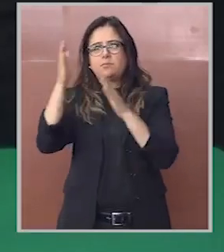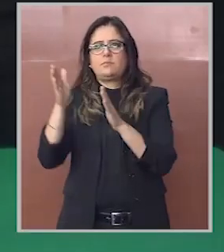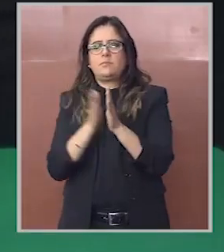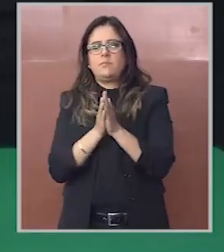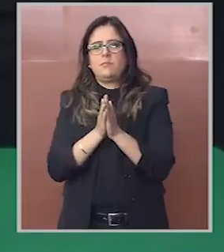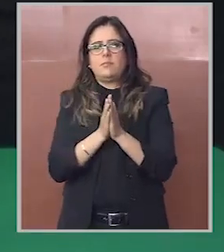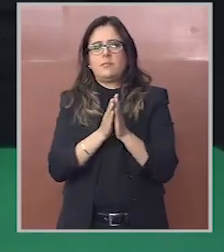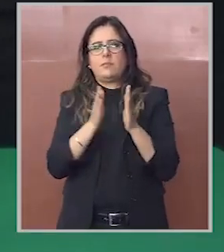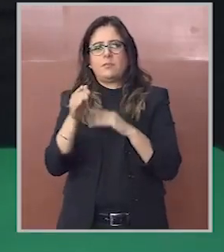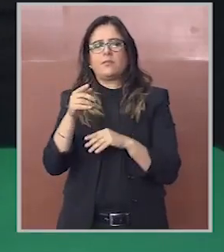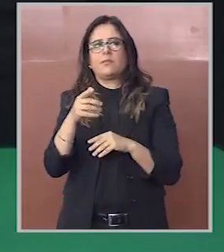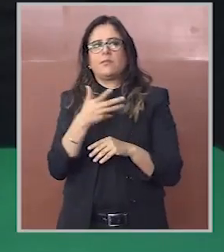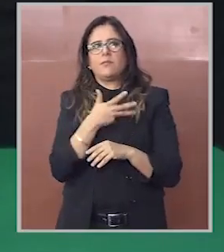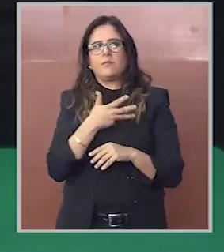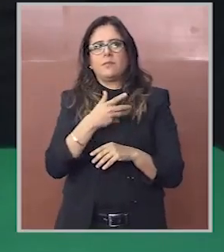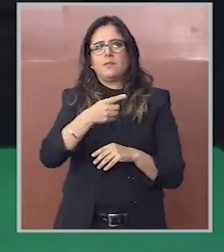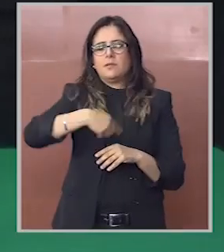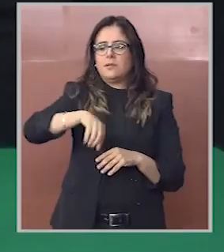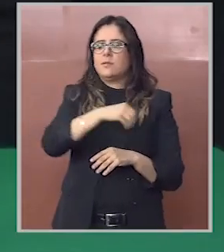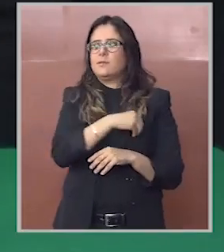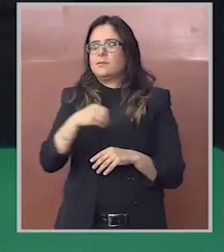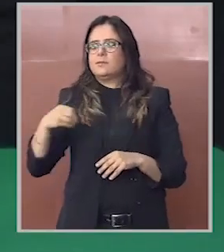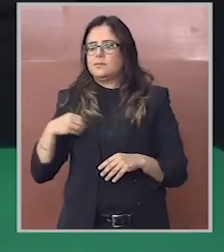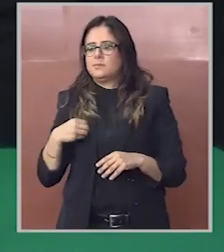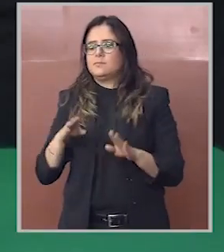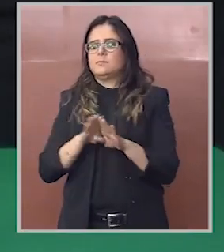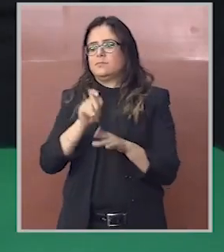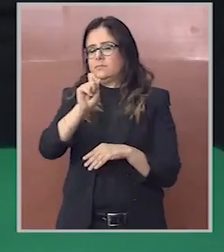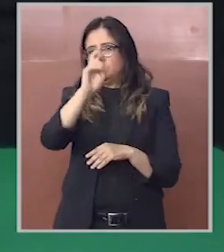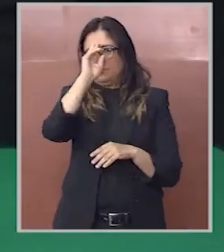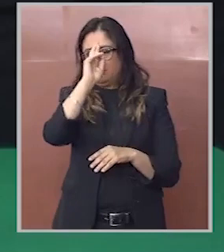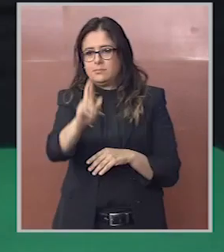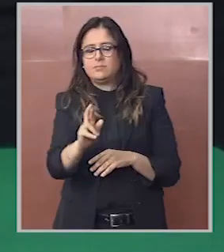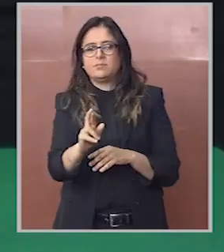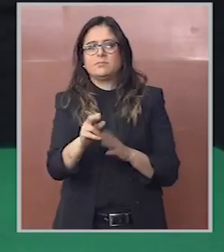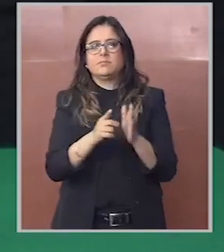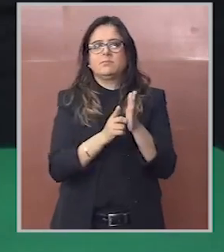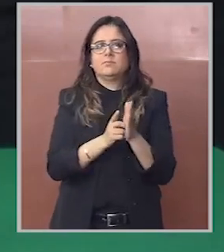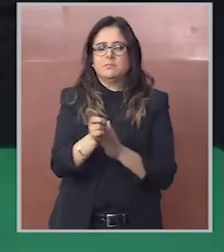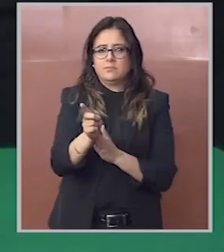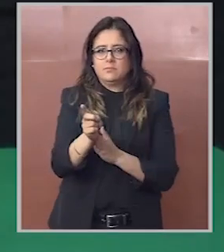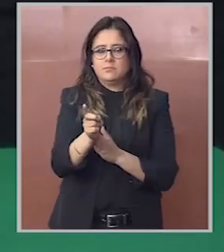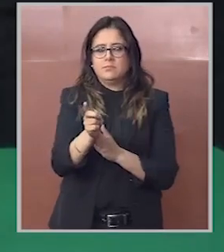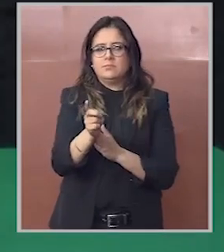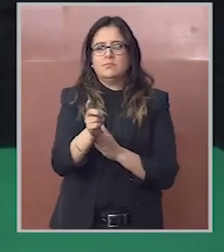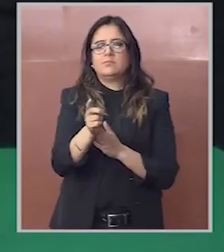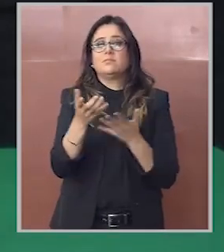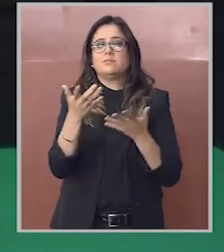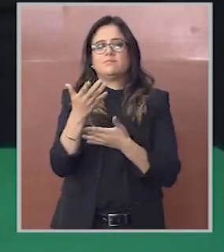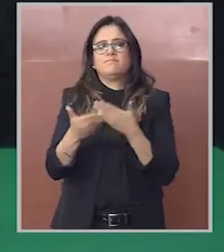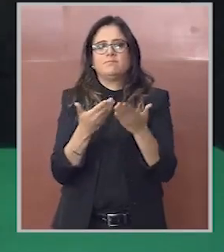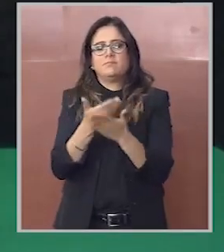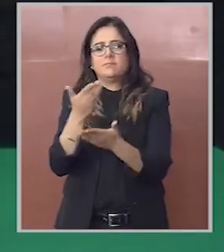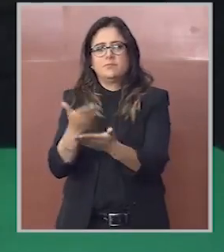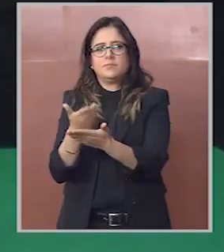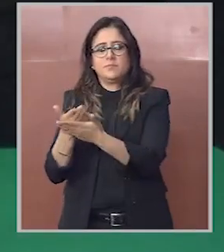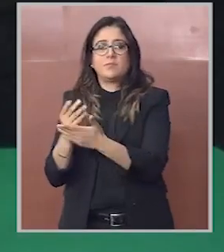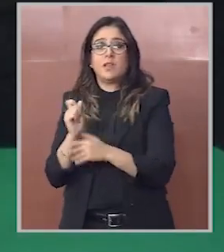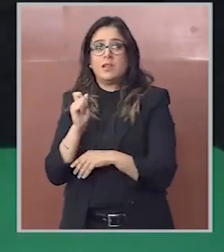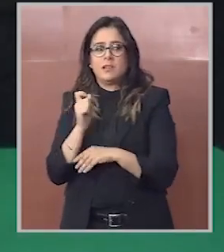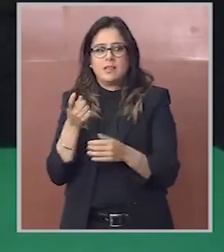respetar los derechos y a proponer políticas públicas ya esto forma parte del